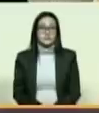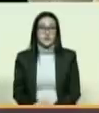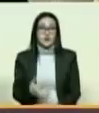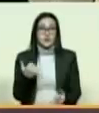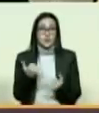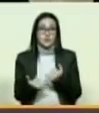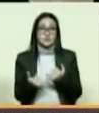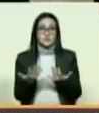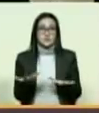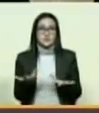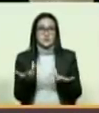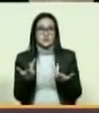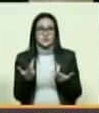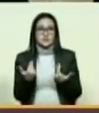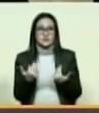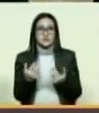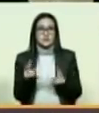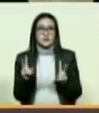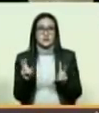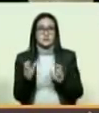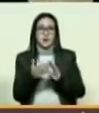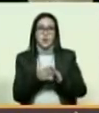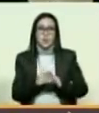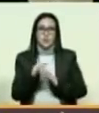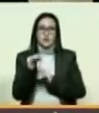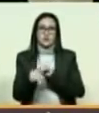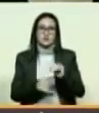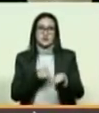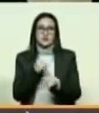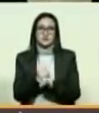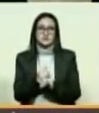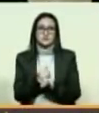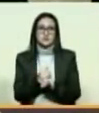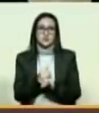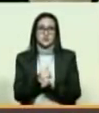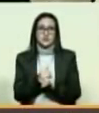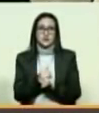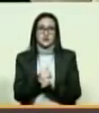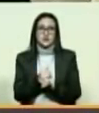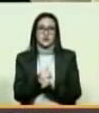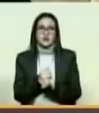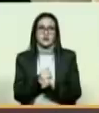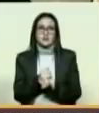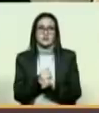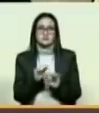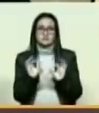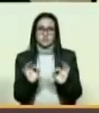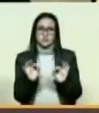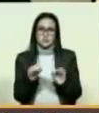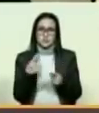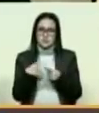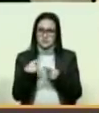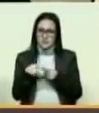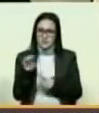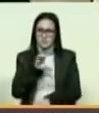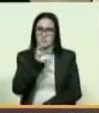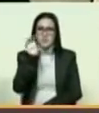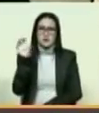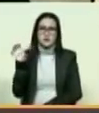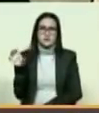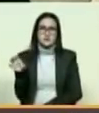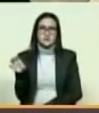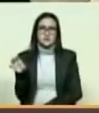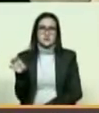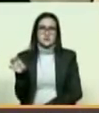que comentaba ella, pero respecto a la comunidad internacional, así como había este posicionamiento de varios países